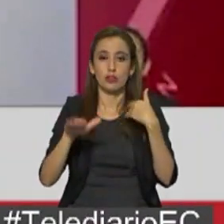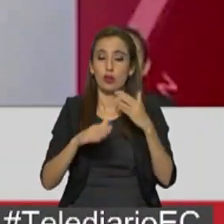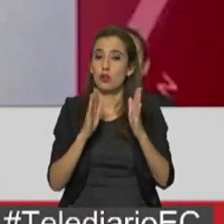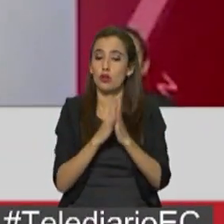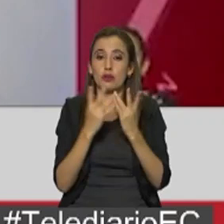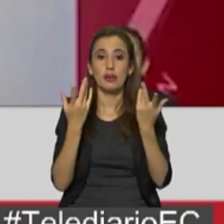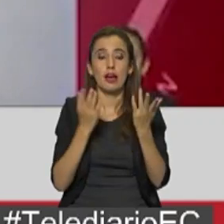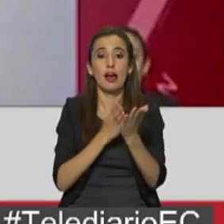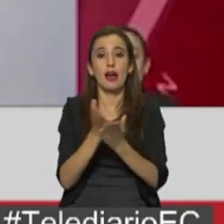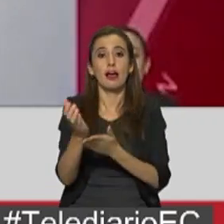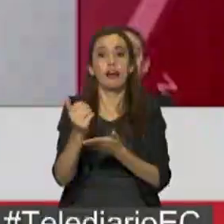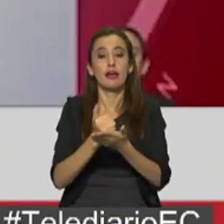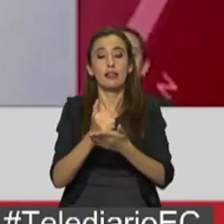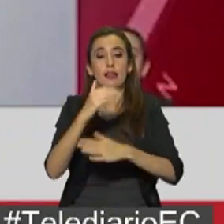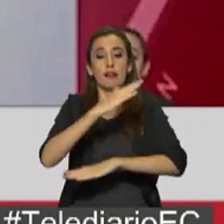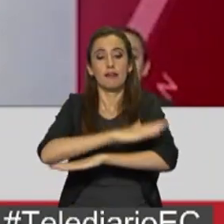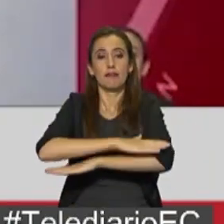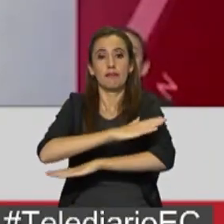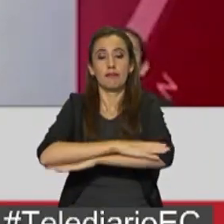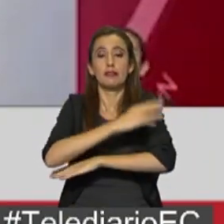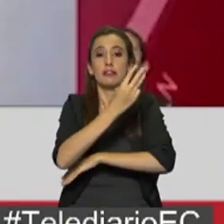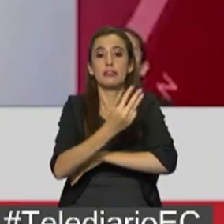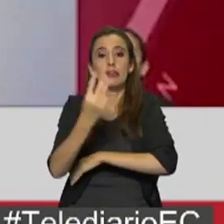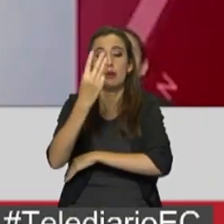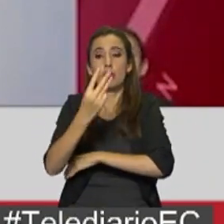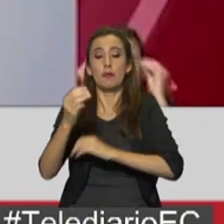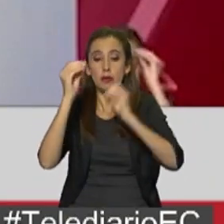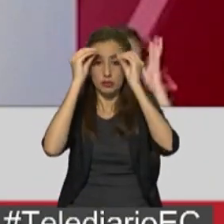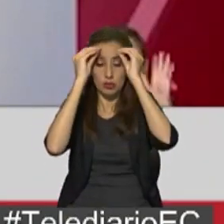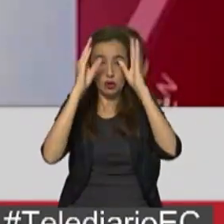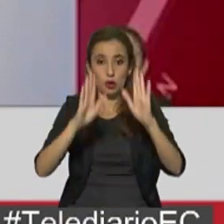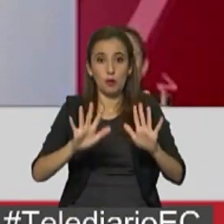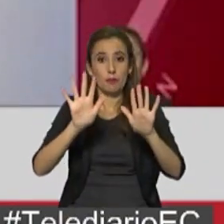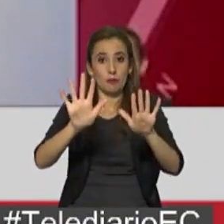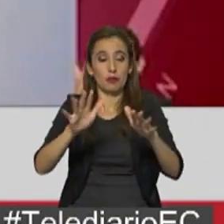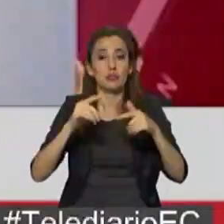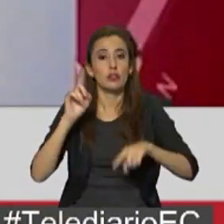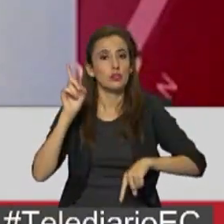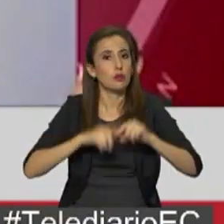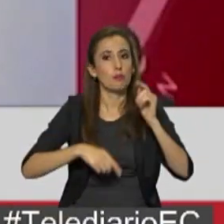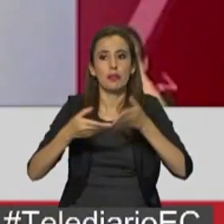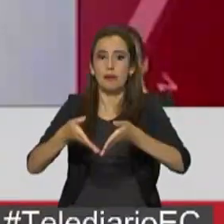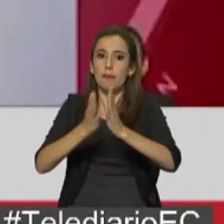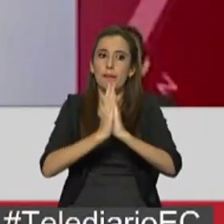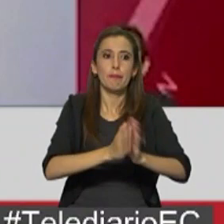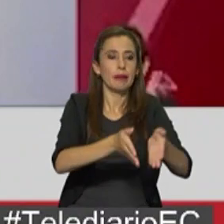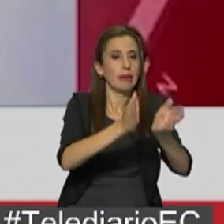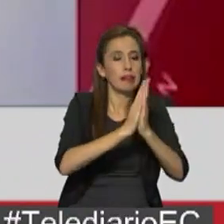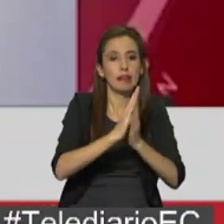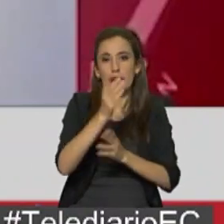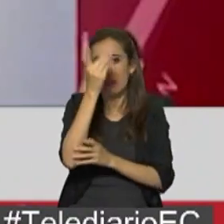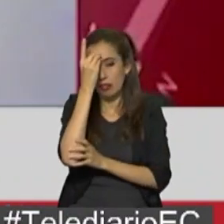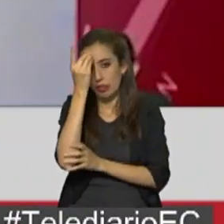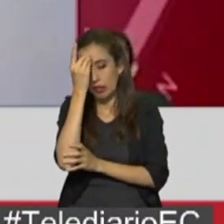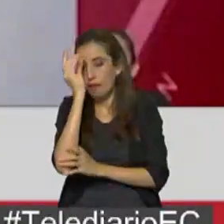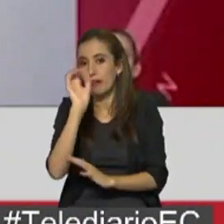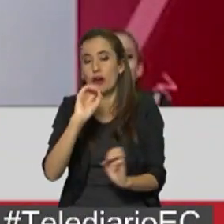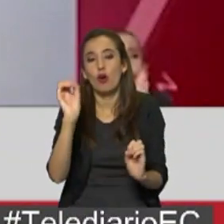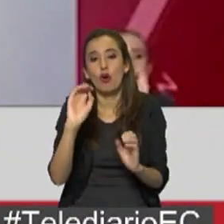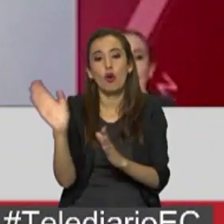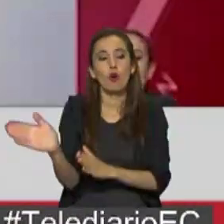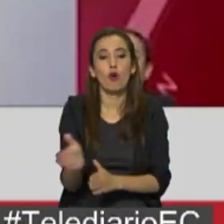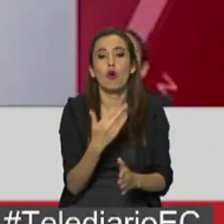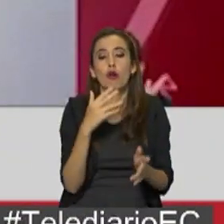en línea y los docentes saben en las unidades educativas saben que no pueden pedir ningún tipo de deber o ningún tipo de